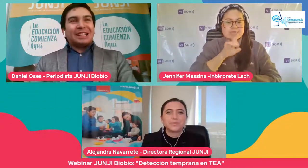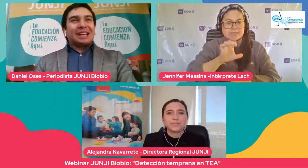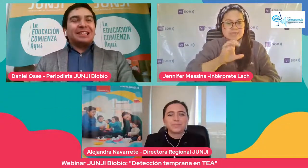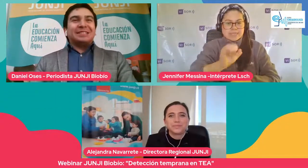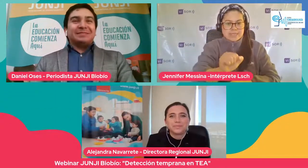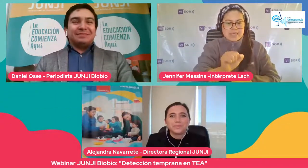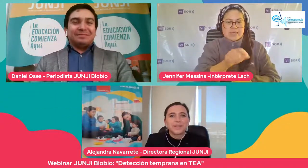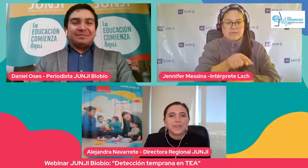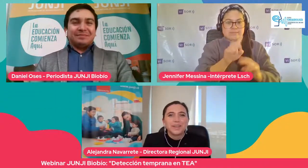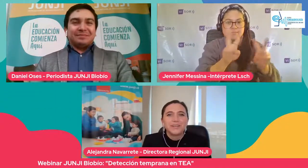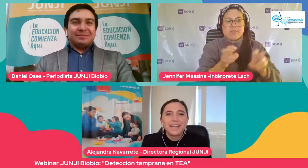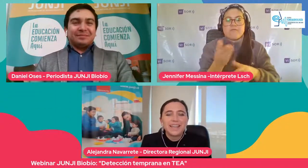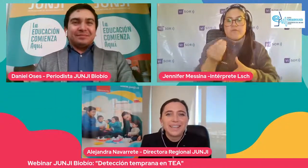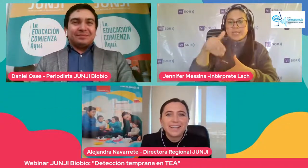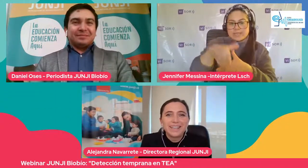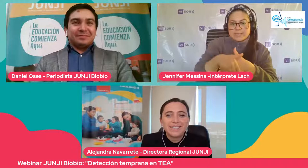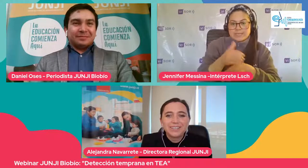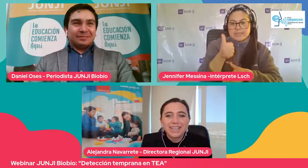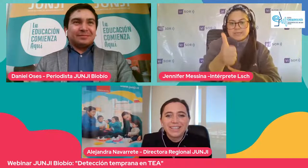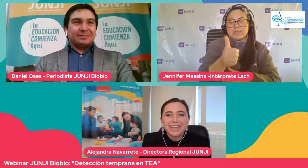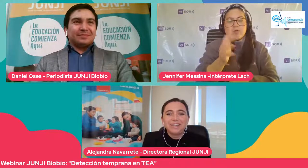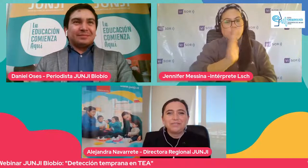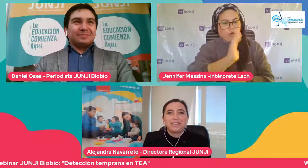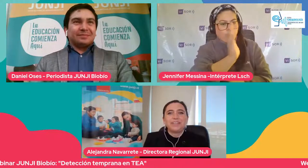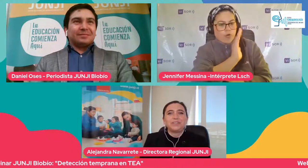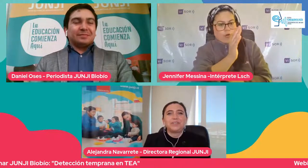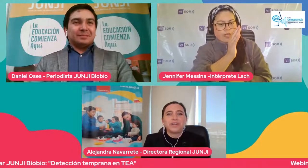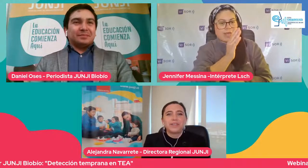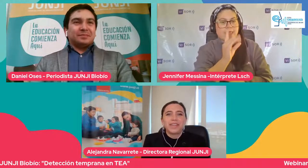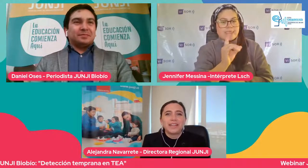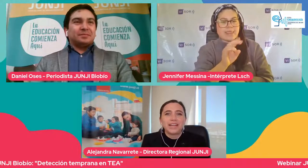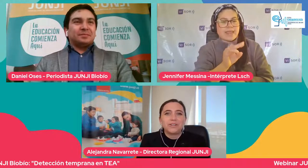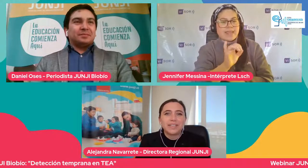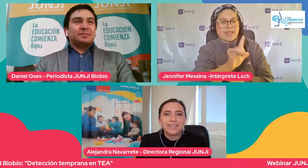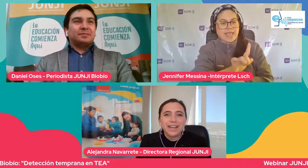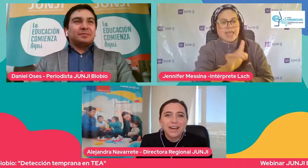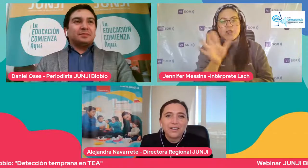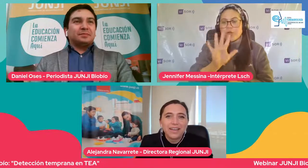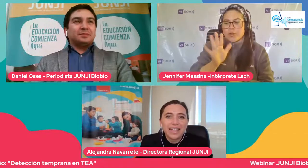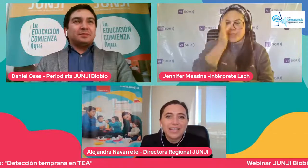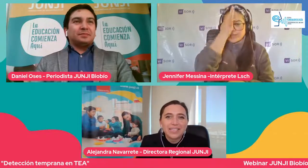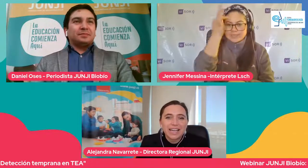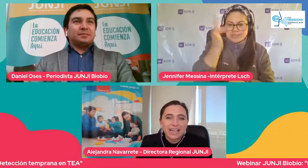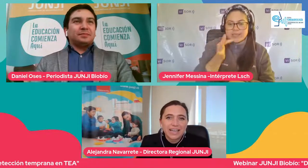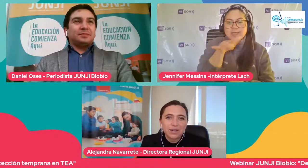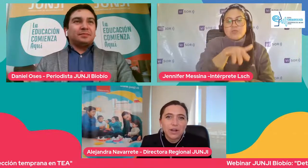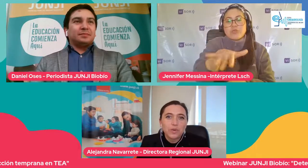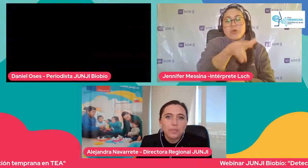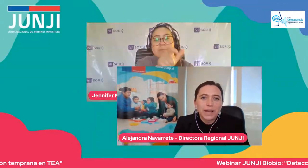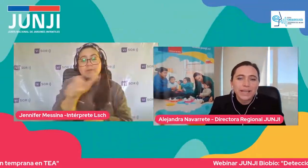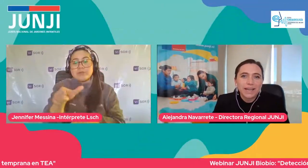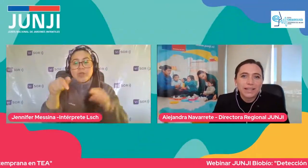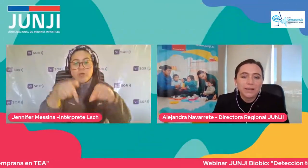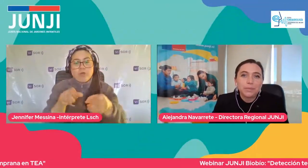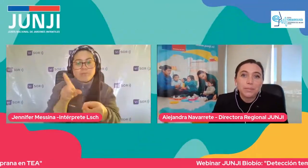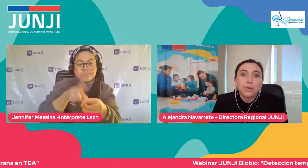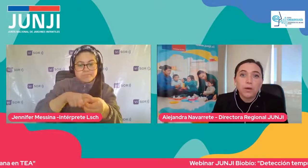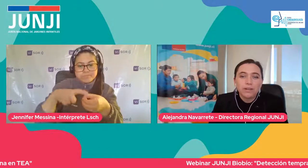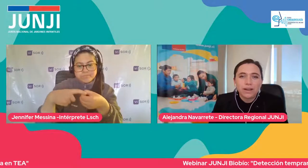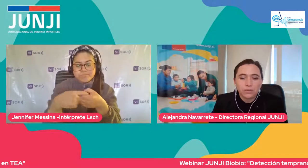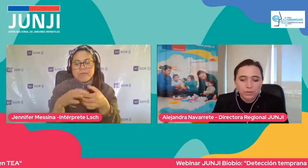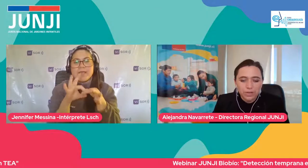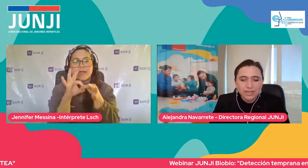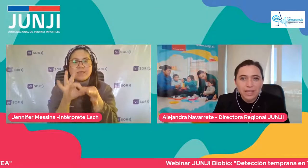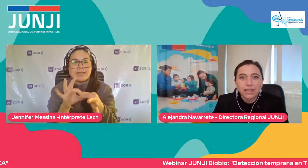Muy buenas tardes Hola, Daniel Hola, Jennifer A todos los que hoy día están conectados Agradecerles que nos acompañen en este